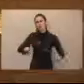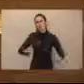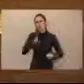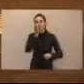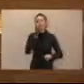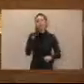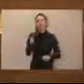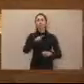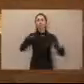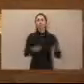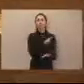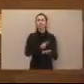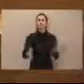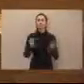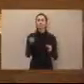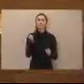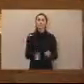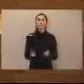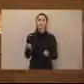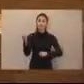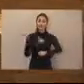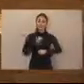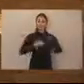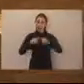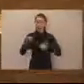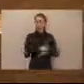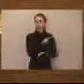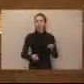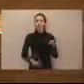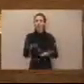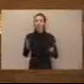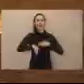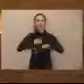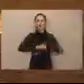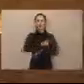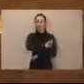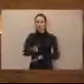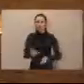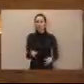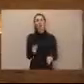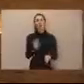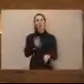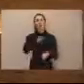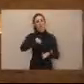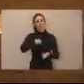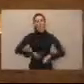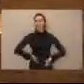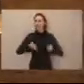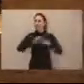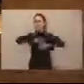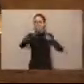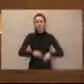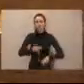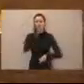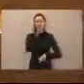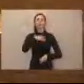es la paga extraordinaria suprimida de forma injusta. O tampoco vamos a permitir, creemos que es